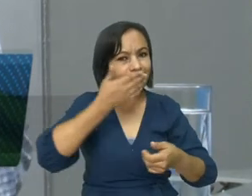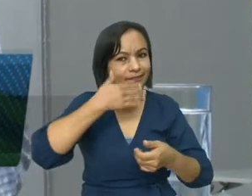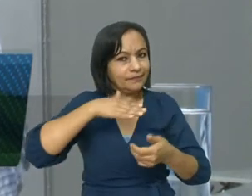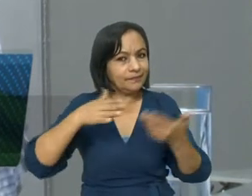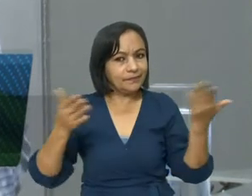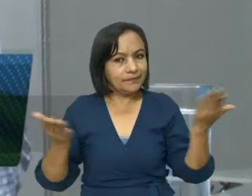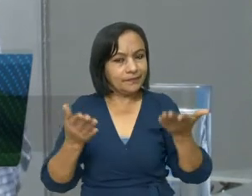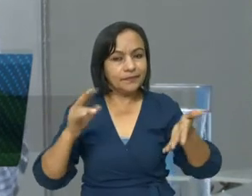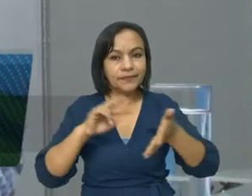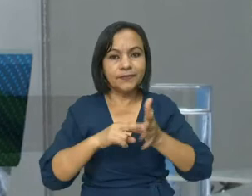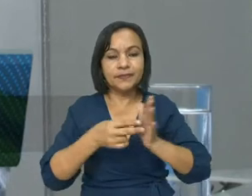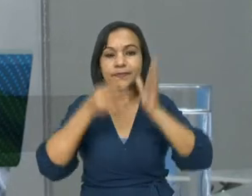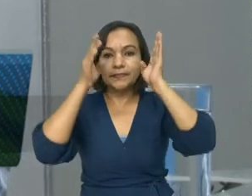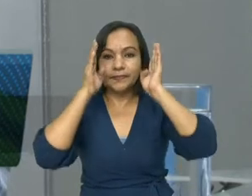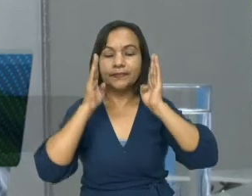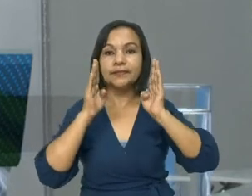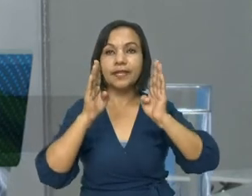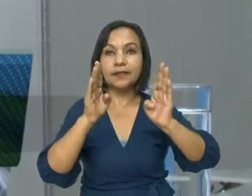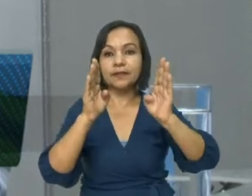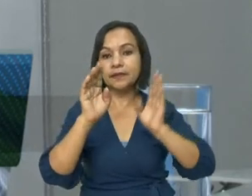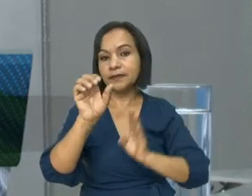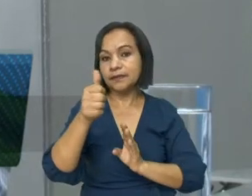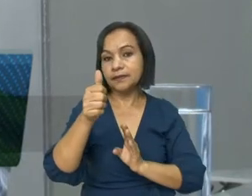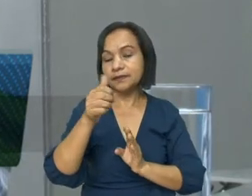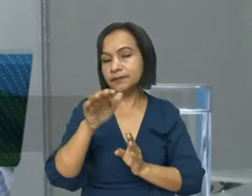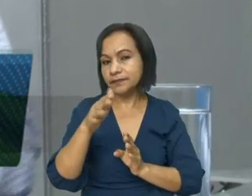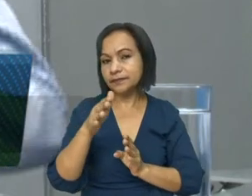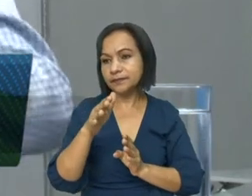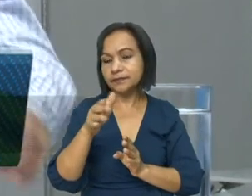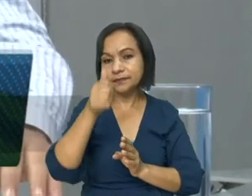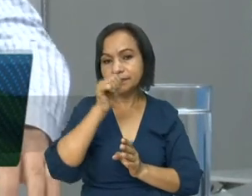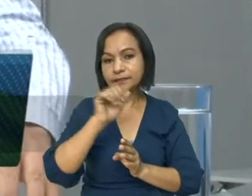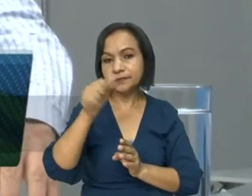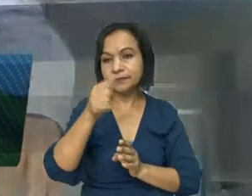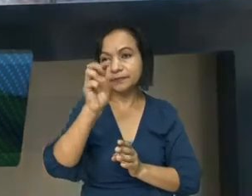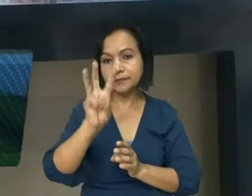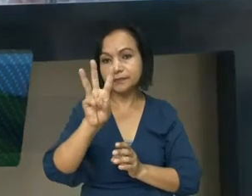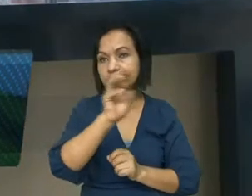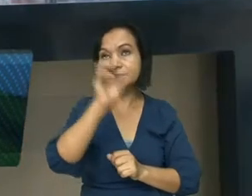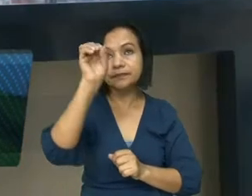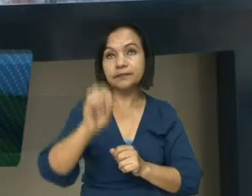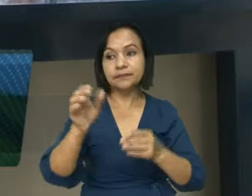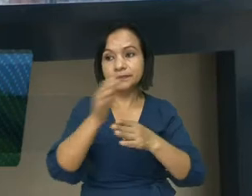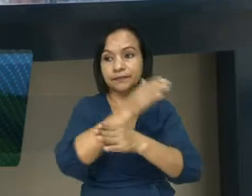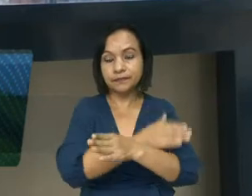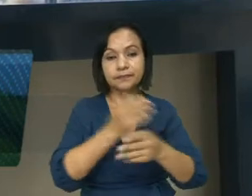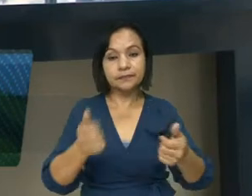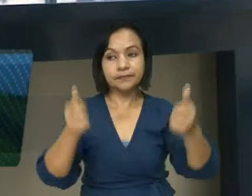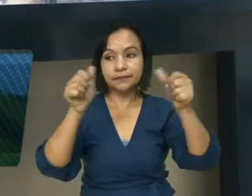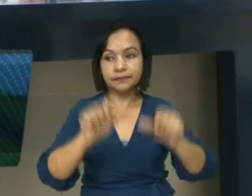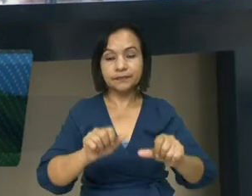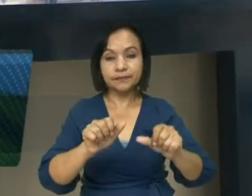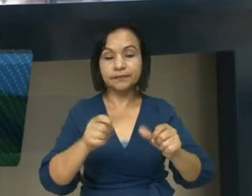sentido una cobertura del casi en agua 63%, como te decía, de acuerdo a los criterios,